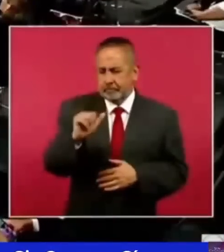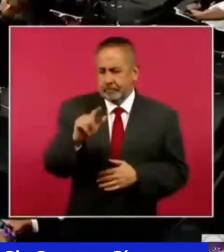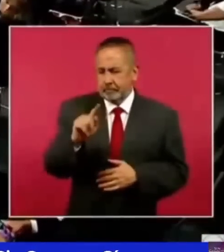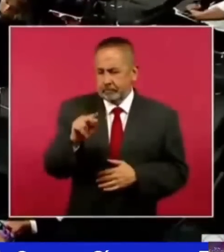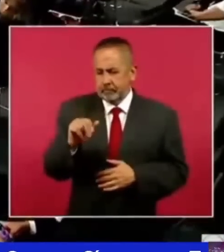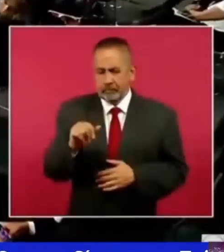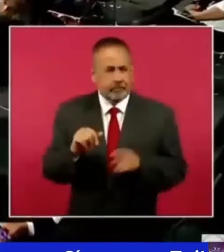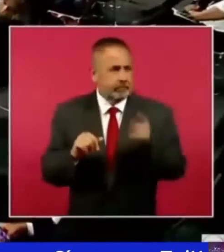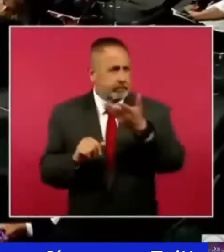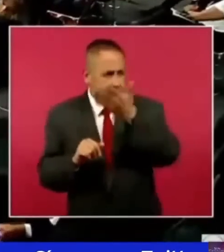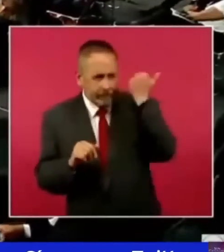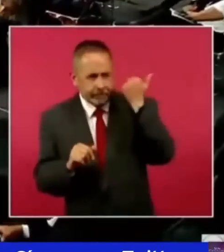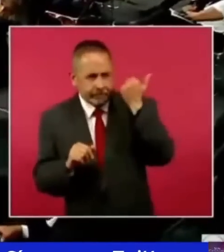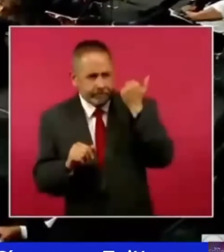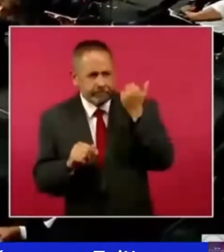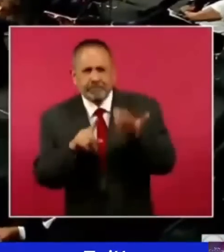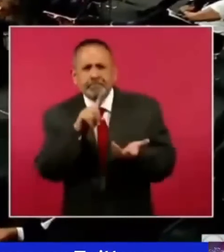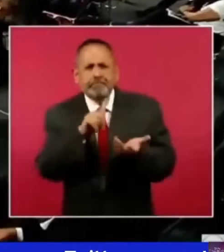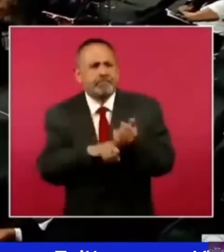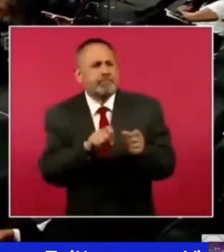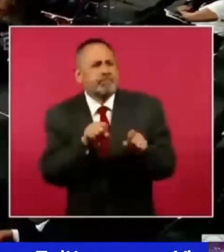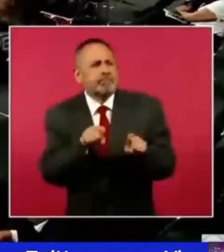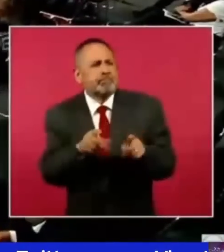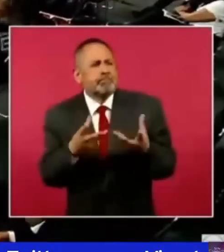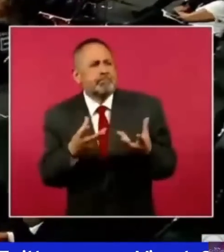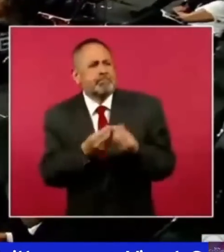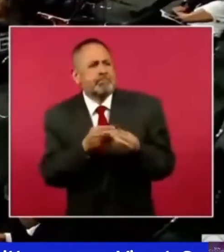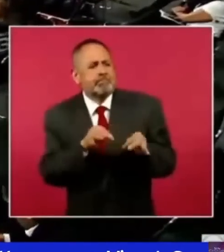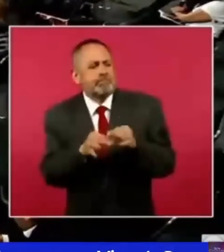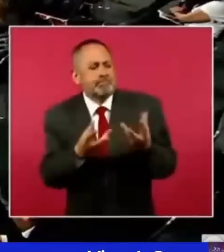si trabajaban juntos.